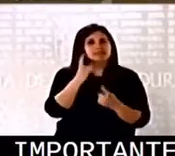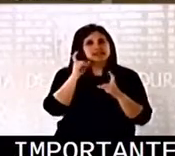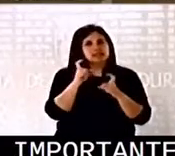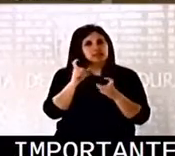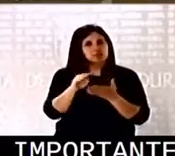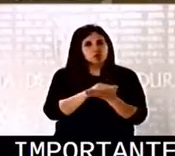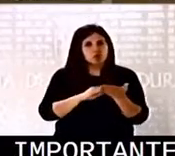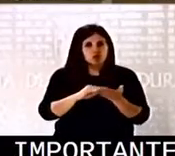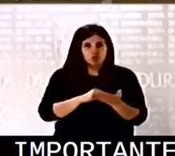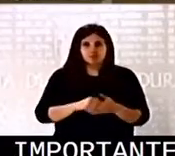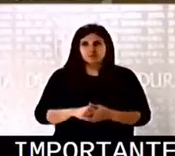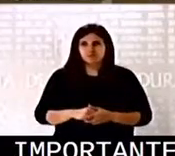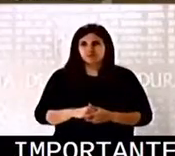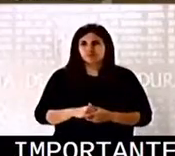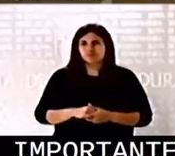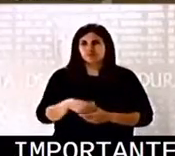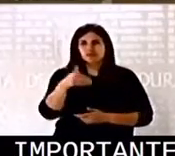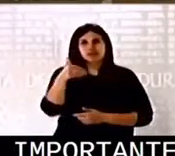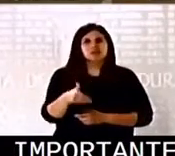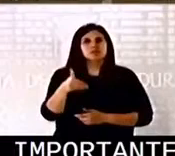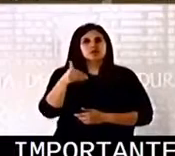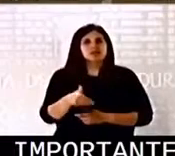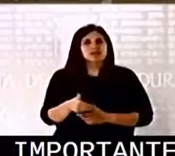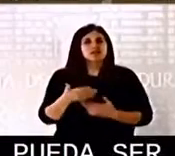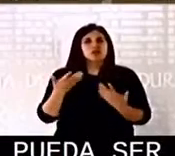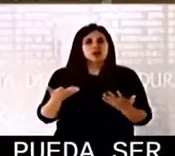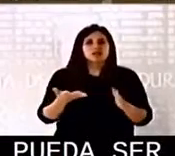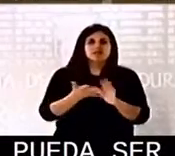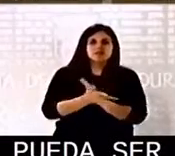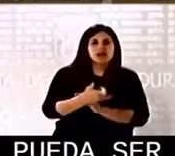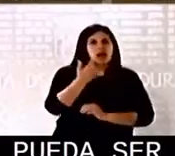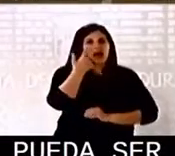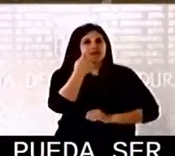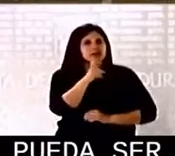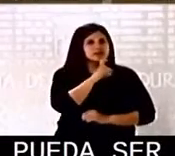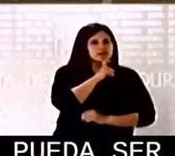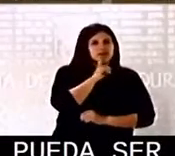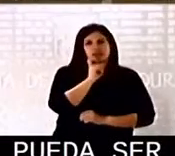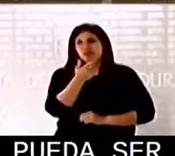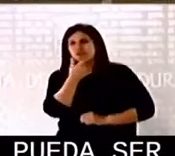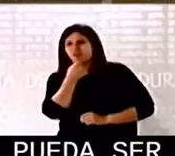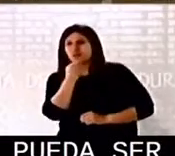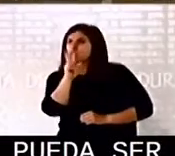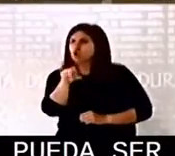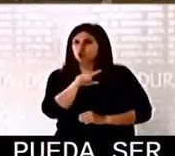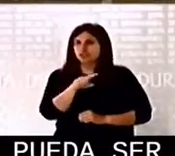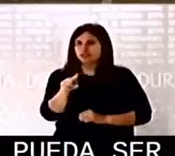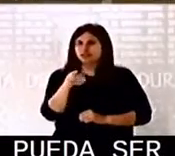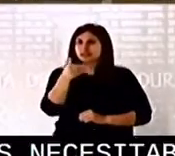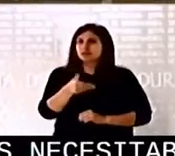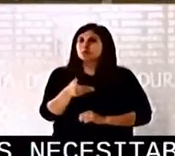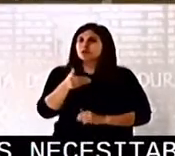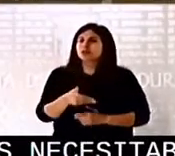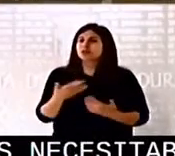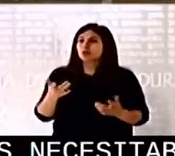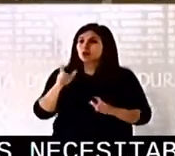es lo difícil o lo fácil que pueda ser esto. Lo importante es que estas personas necesitaban una respuesta.